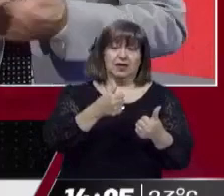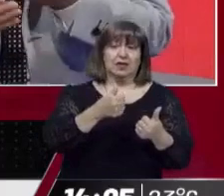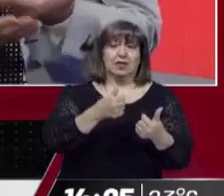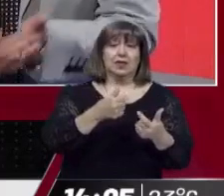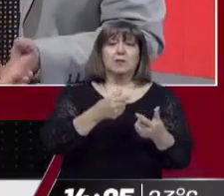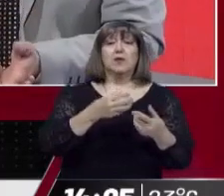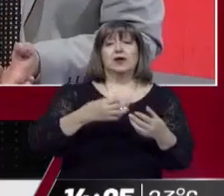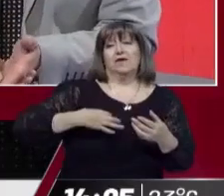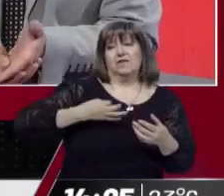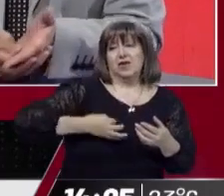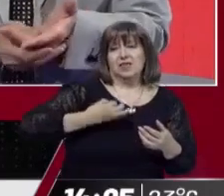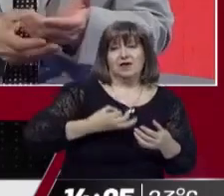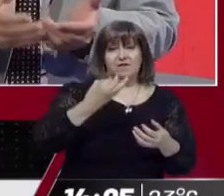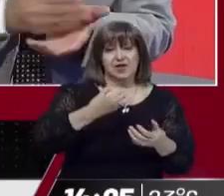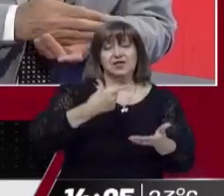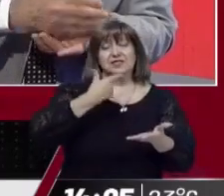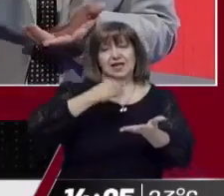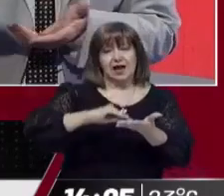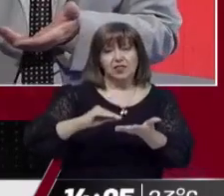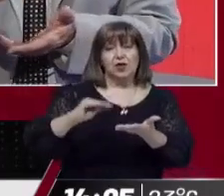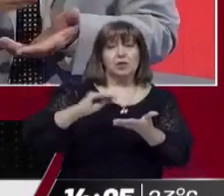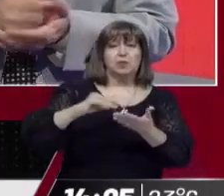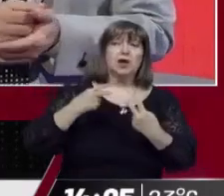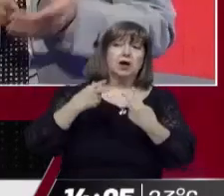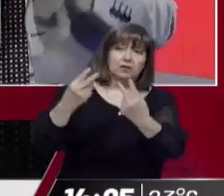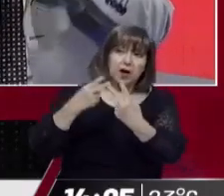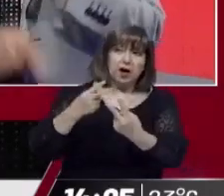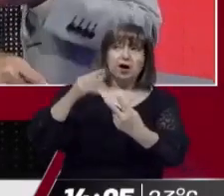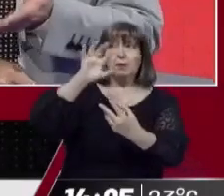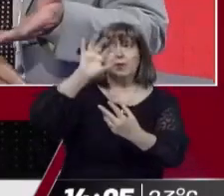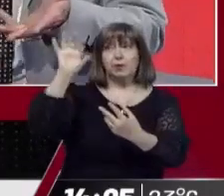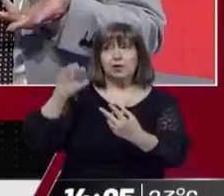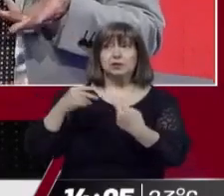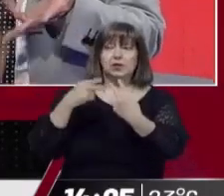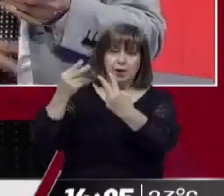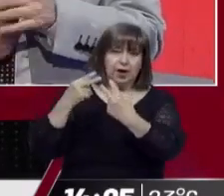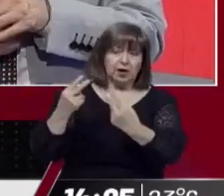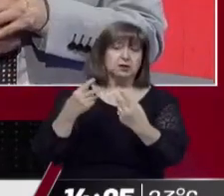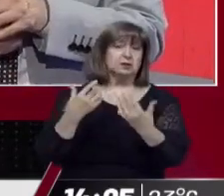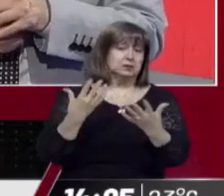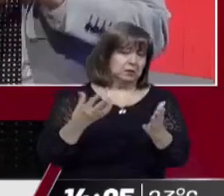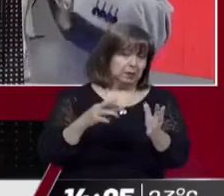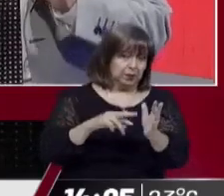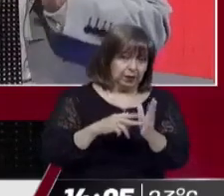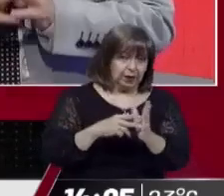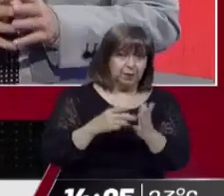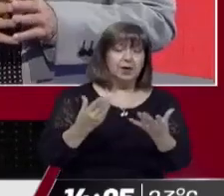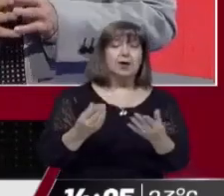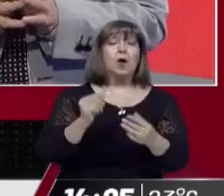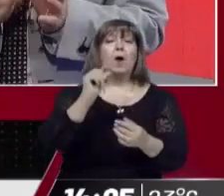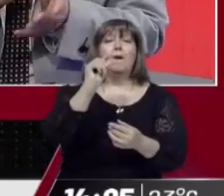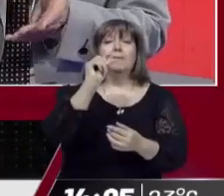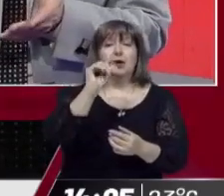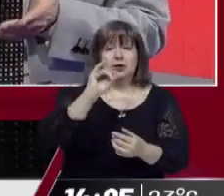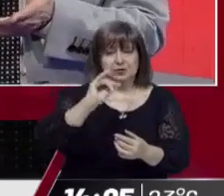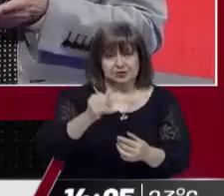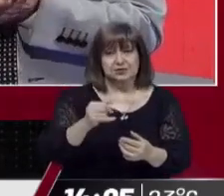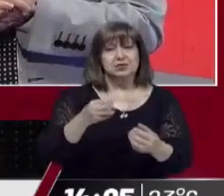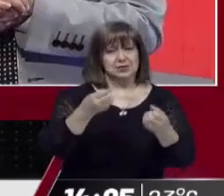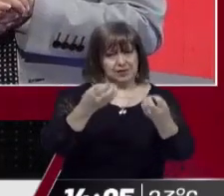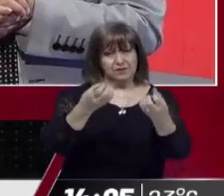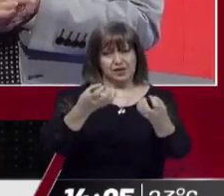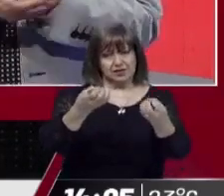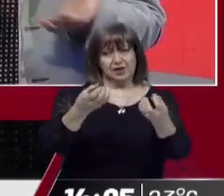una forma de vida de los legisladores que tienen que viajar a las provincias y demás, que tienen pasajes gratis, tienen gastos de representación. Bueno, entonces tienen